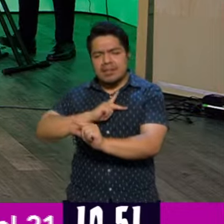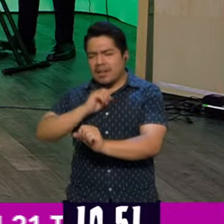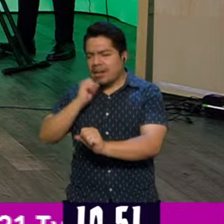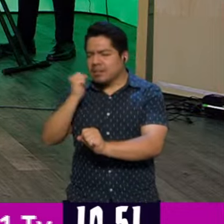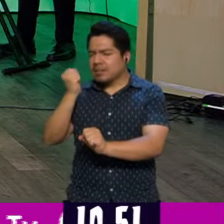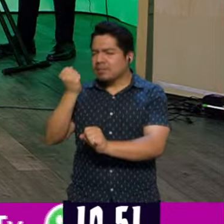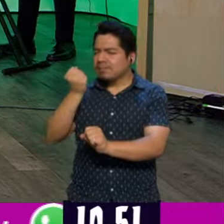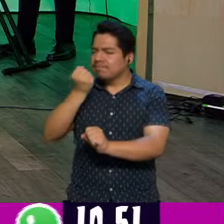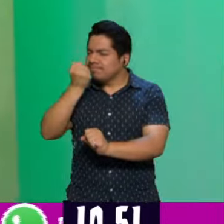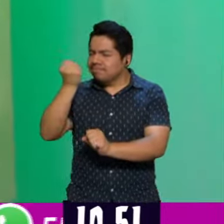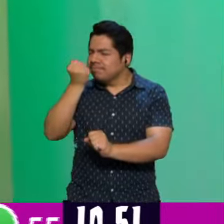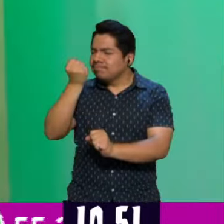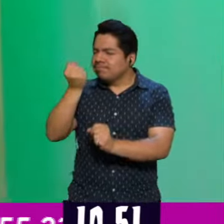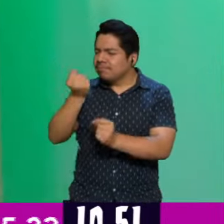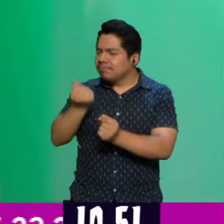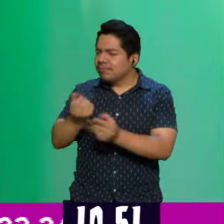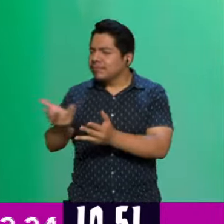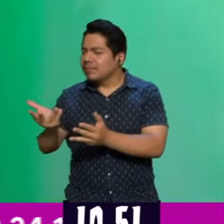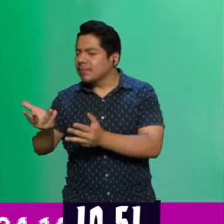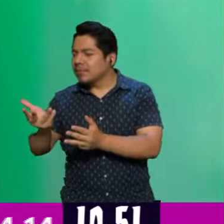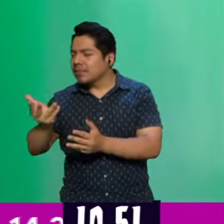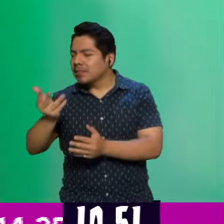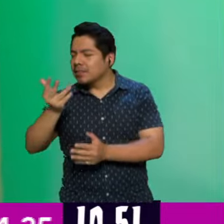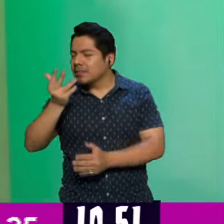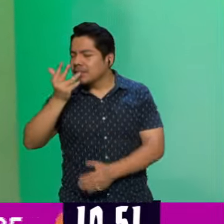echada, yo lo sé,